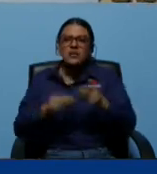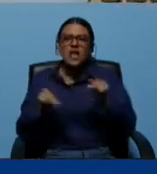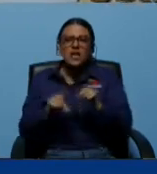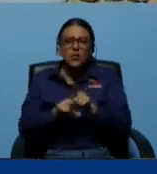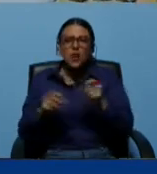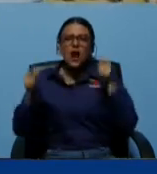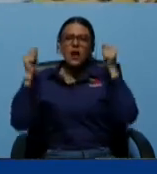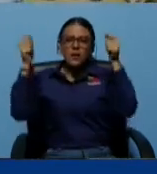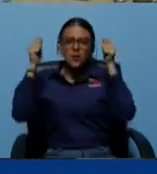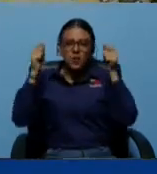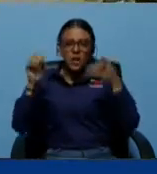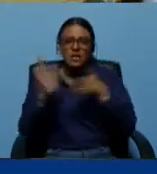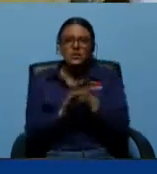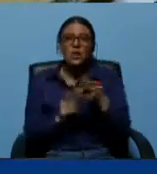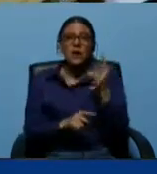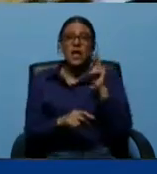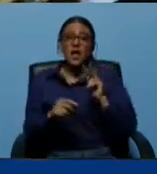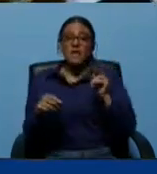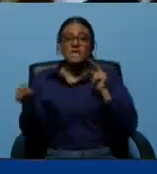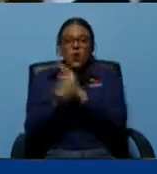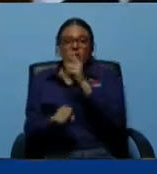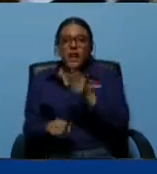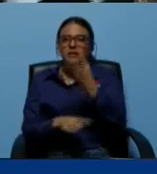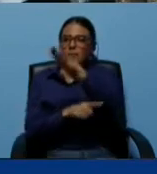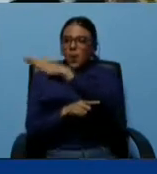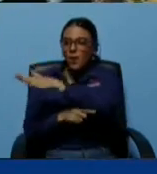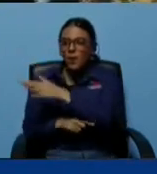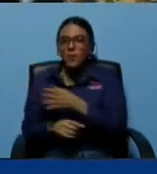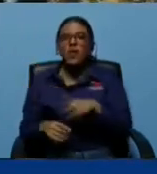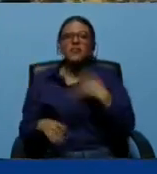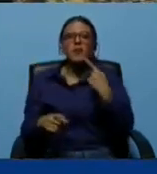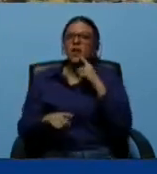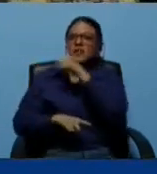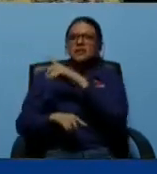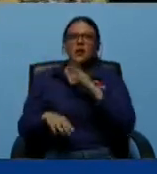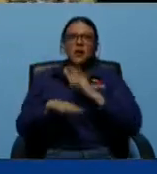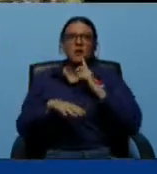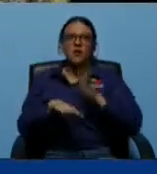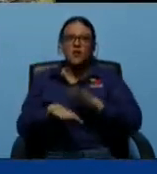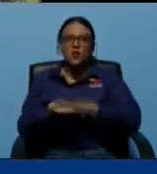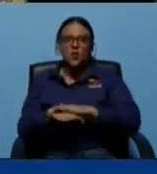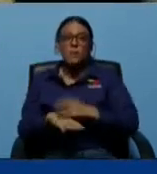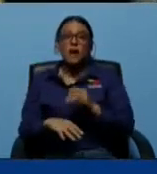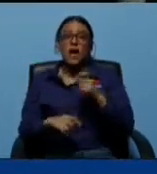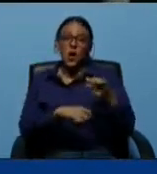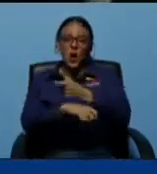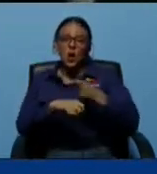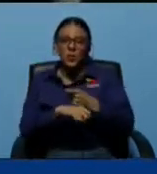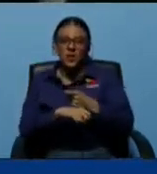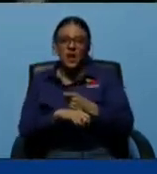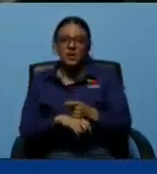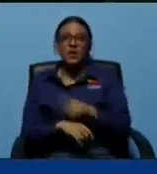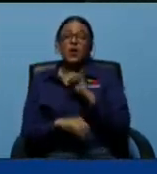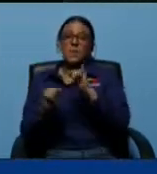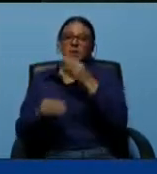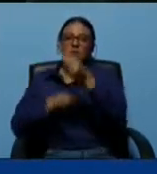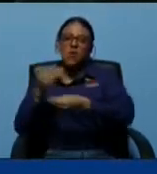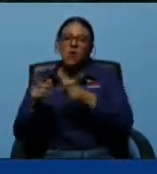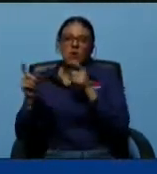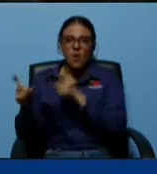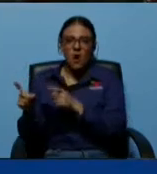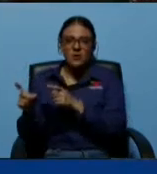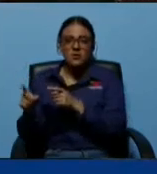violencia y muertes para luego acusar al gobierno, tras el derrocamiento de Yanukovych,